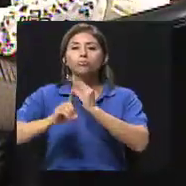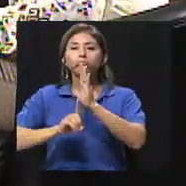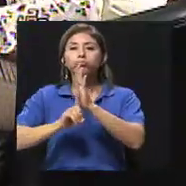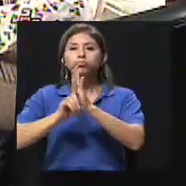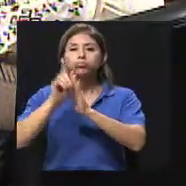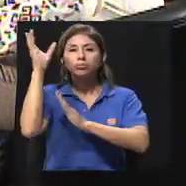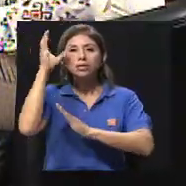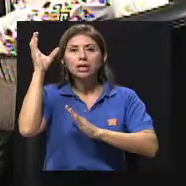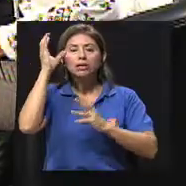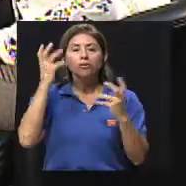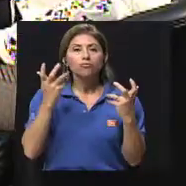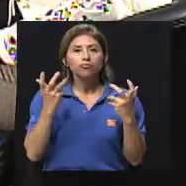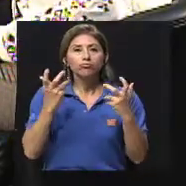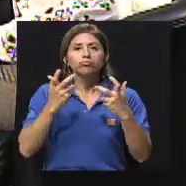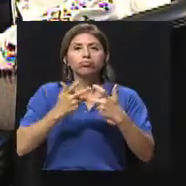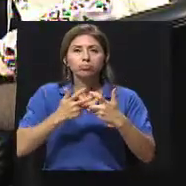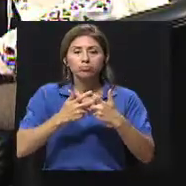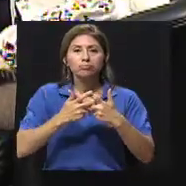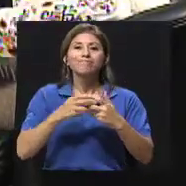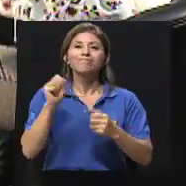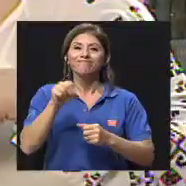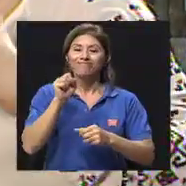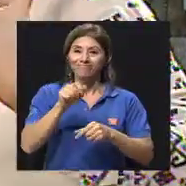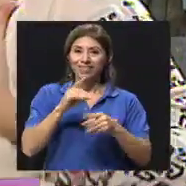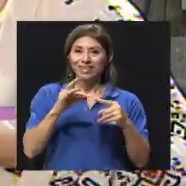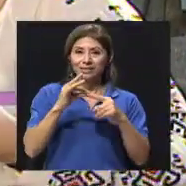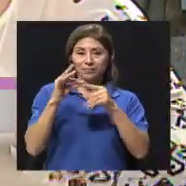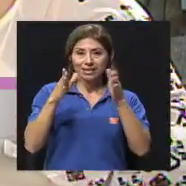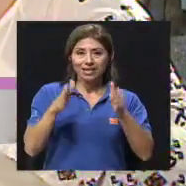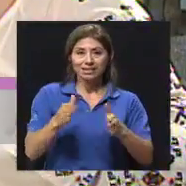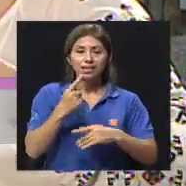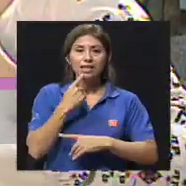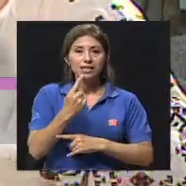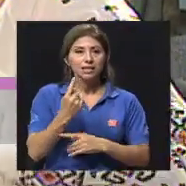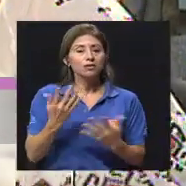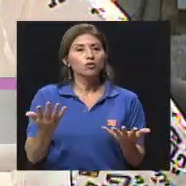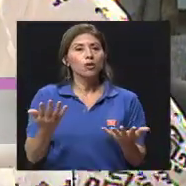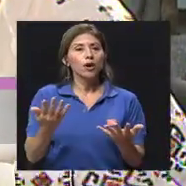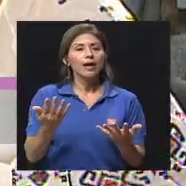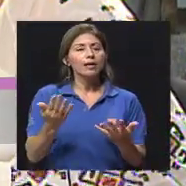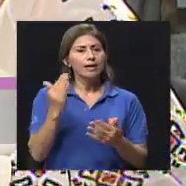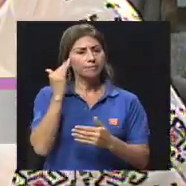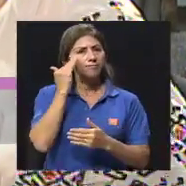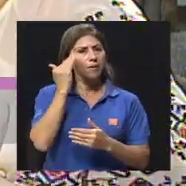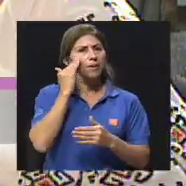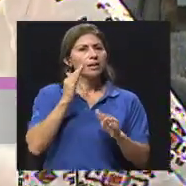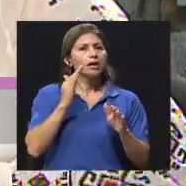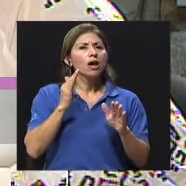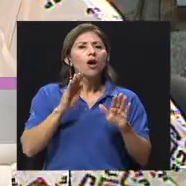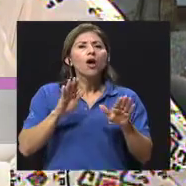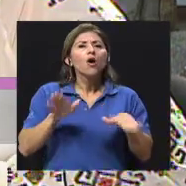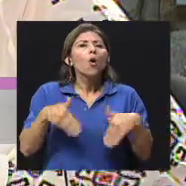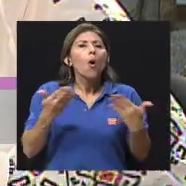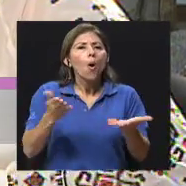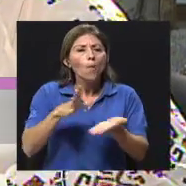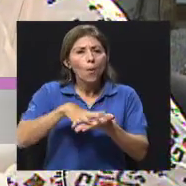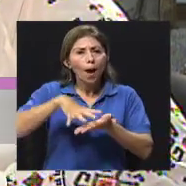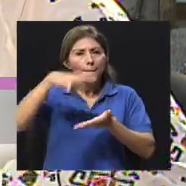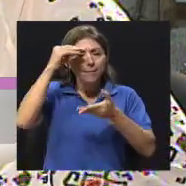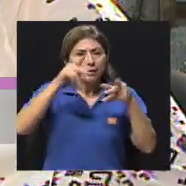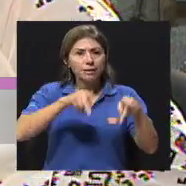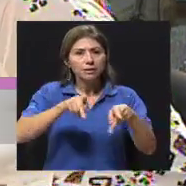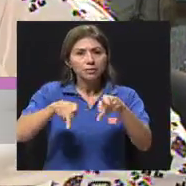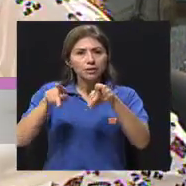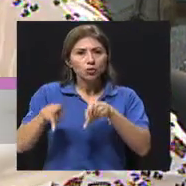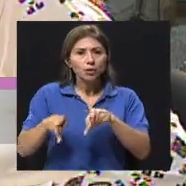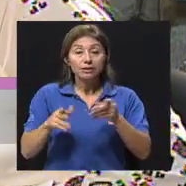varios especialistas han dicho que definitivamente estudiar cómo aprenden las personas, cómo estimular mejor el cerebro.